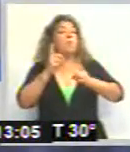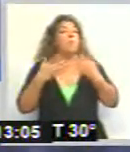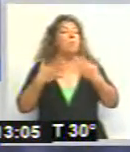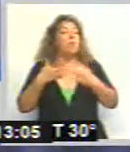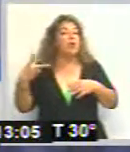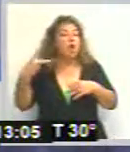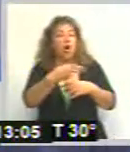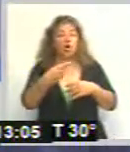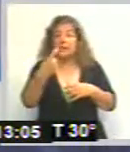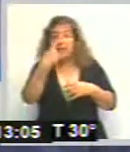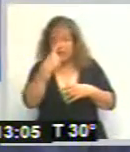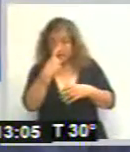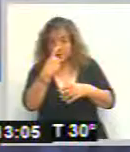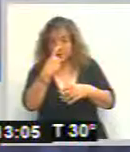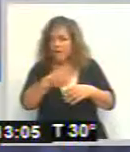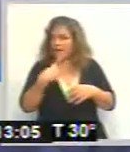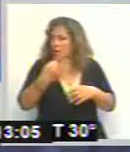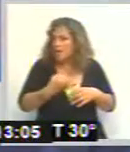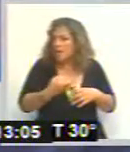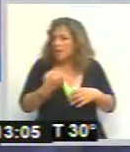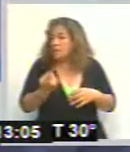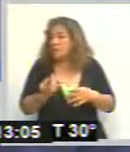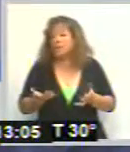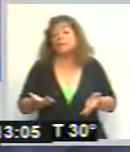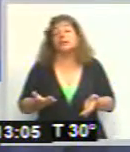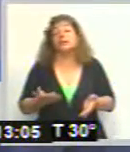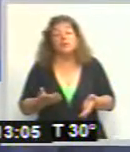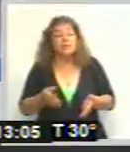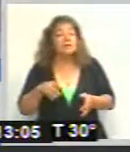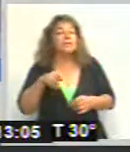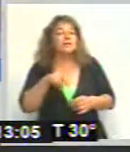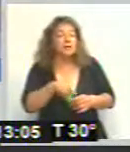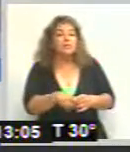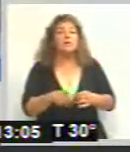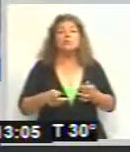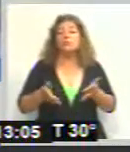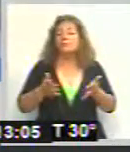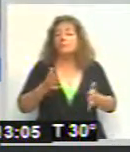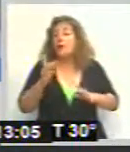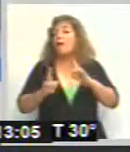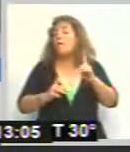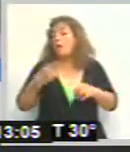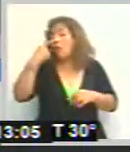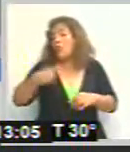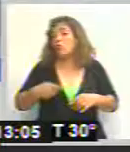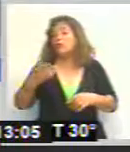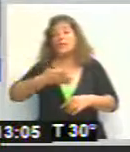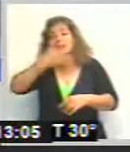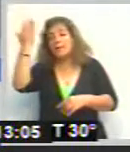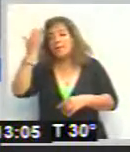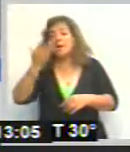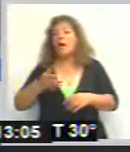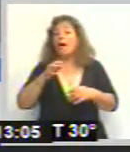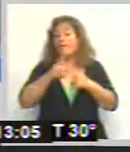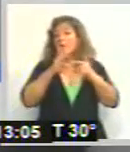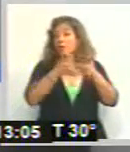el suministro del servicio de gas, ¿esto es cierto, no? Y esto, digamos, que está en la última asamblea, había salido una moción de